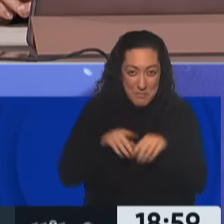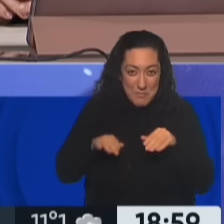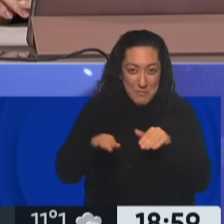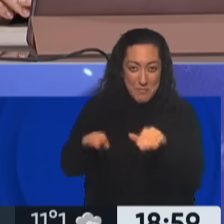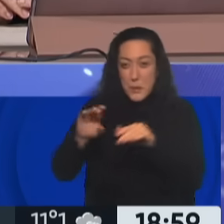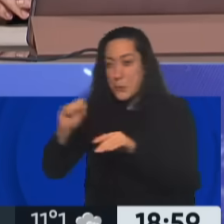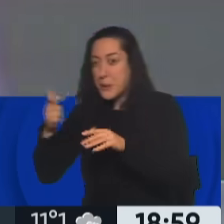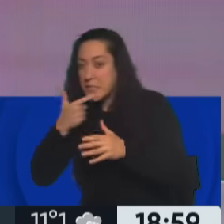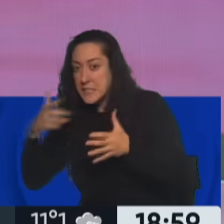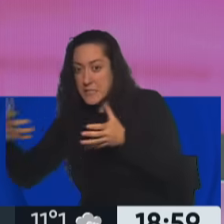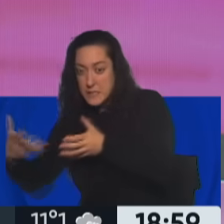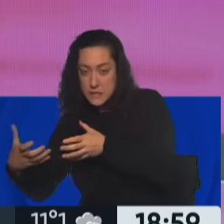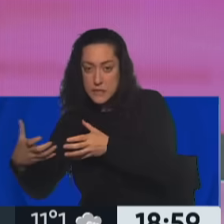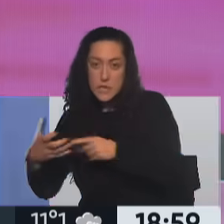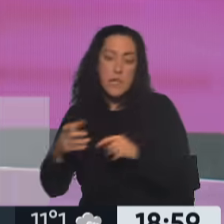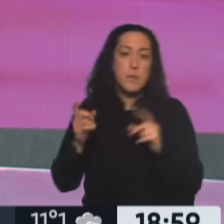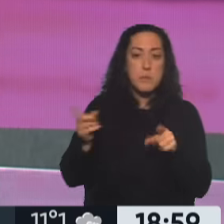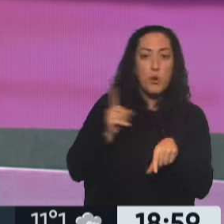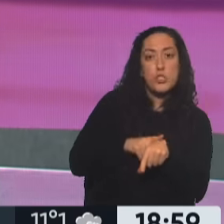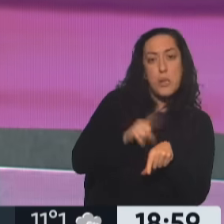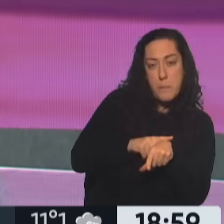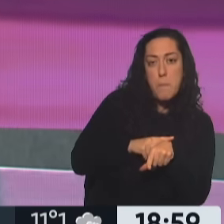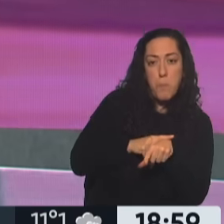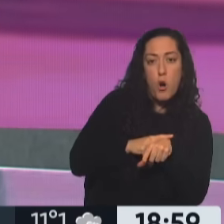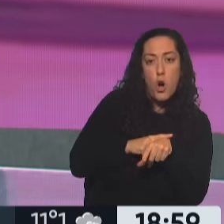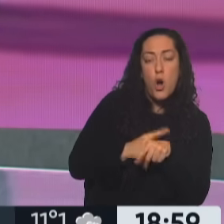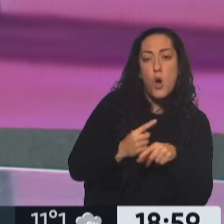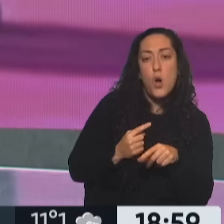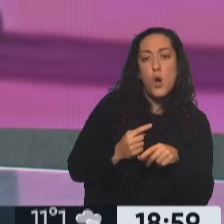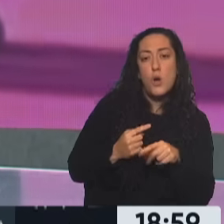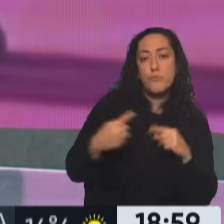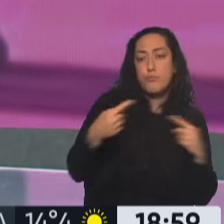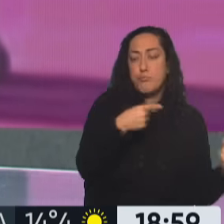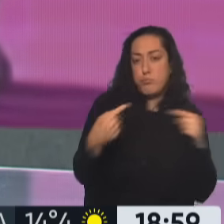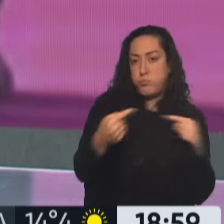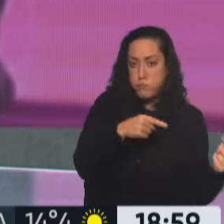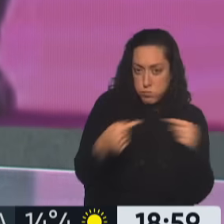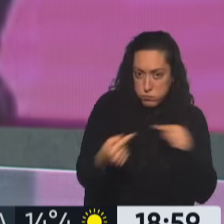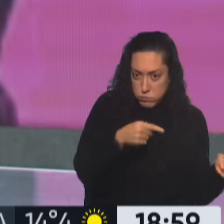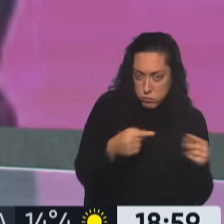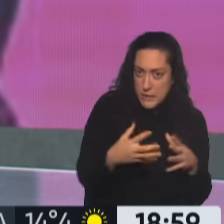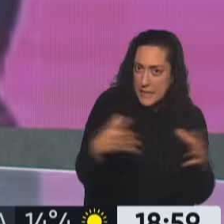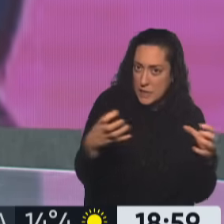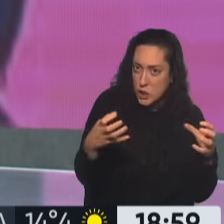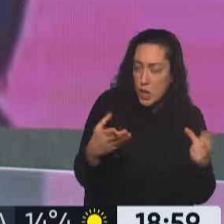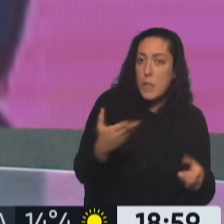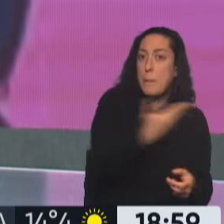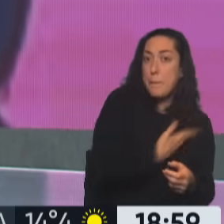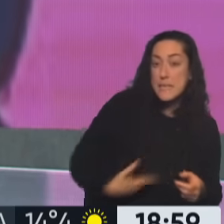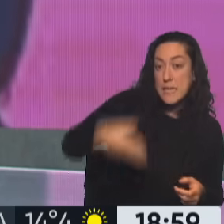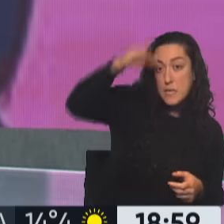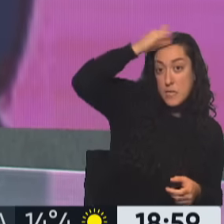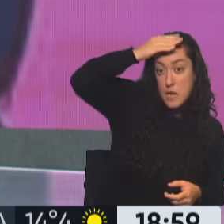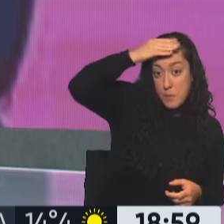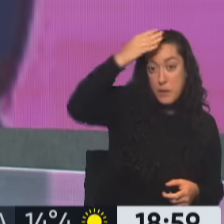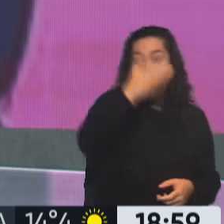los BRICS, allí encuentro y cruce de palabras, subida de tonos entre el presidente de los Estados Unidos